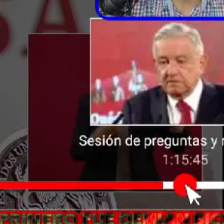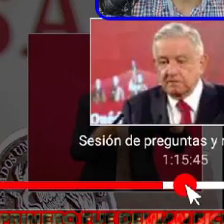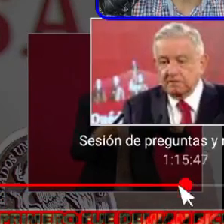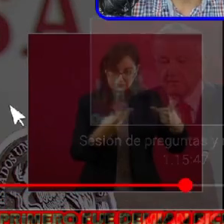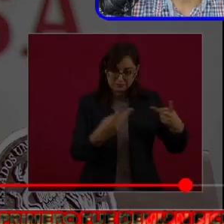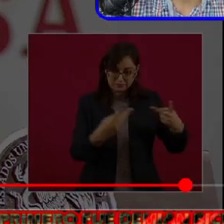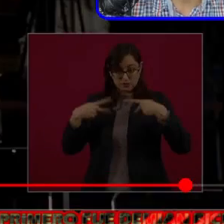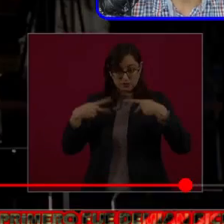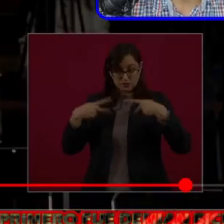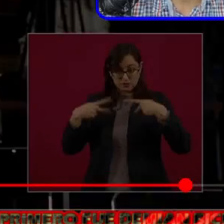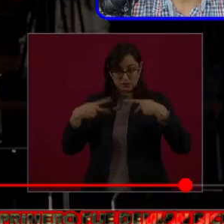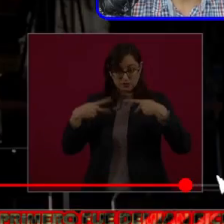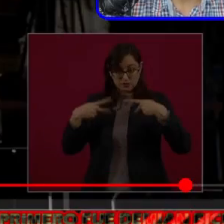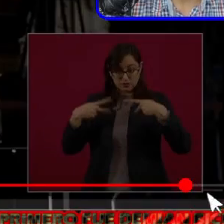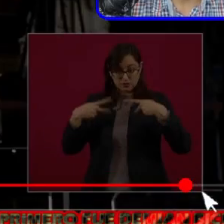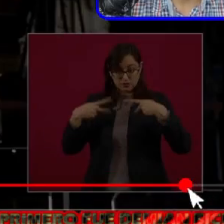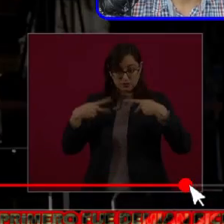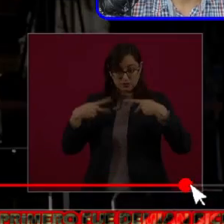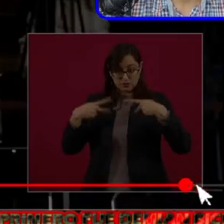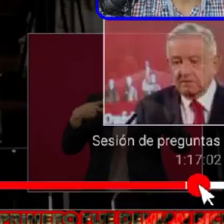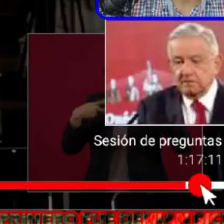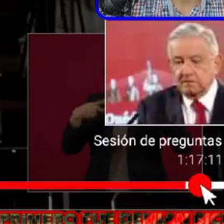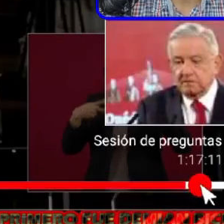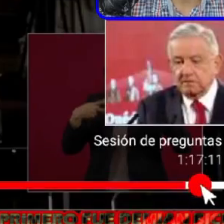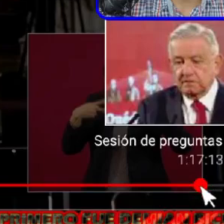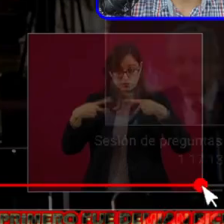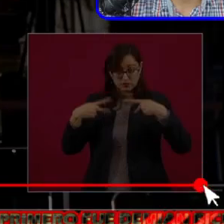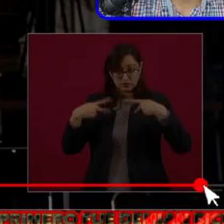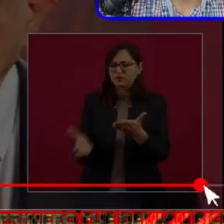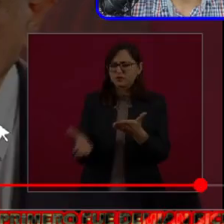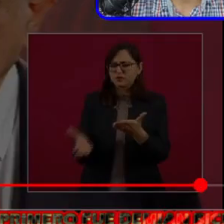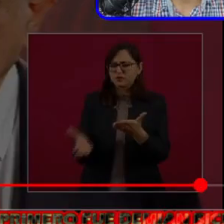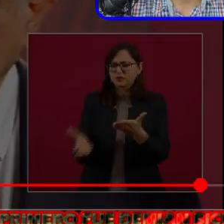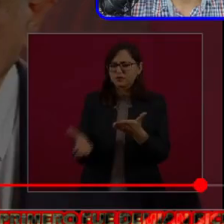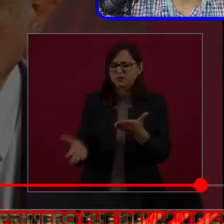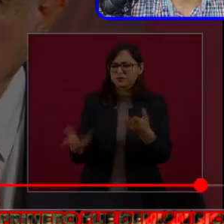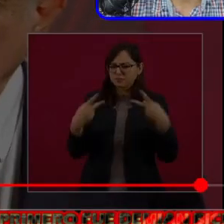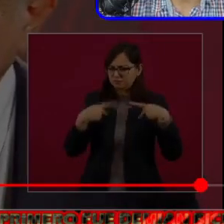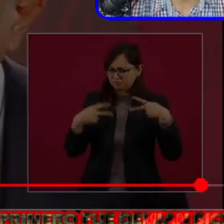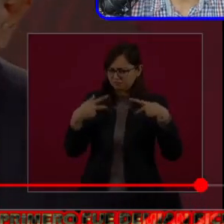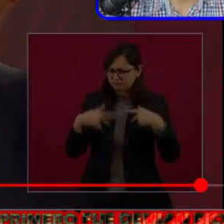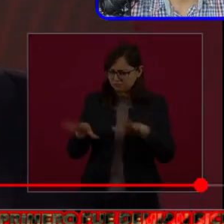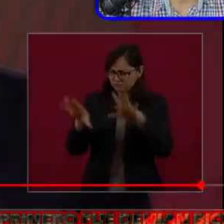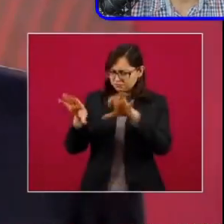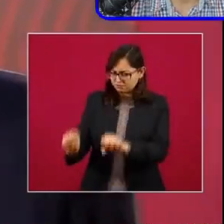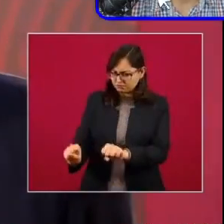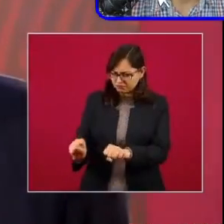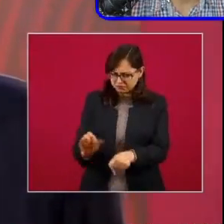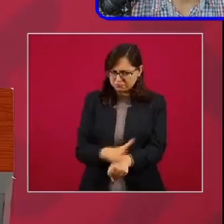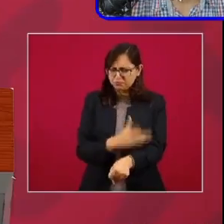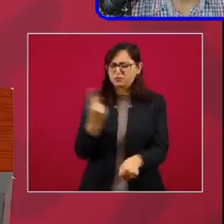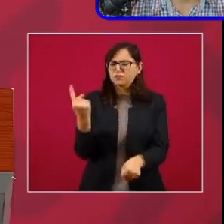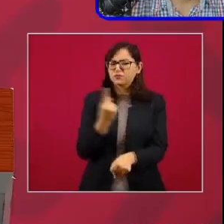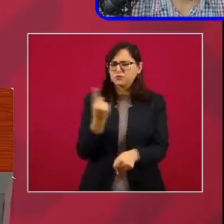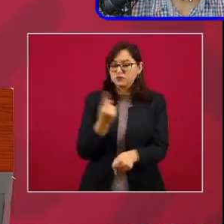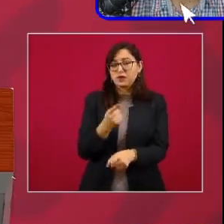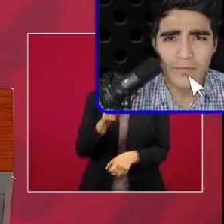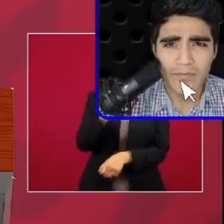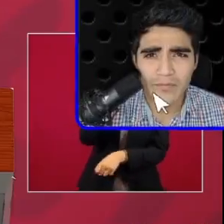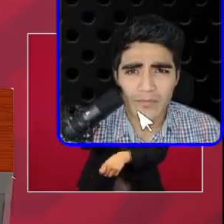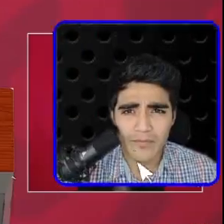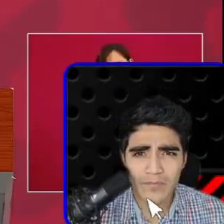comenta. Ahorita se los voy a presentar. Permítame, está como por aquí. Vamos a ver. Lo están